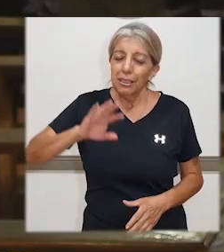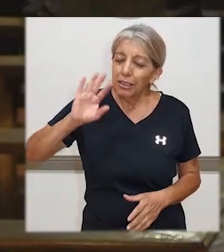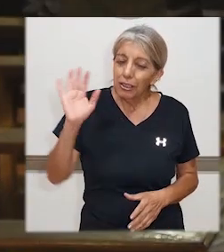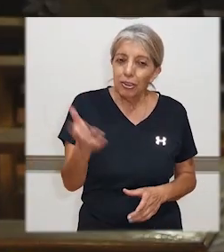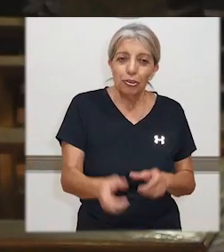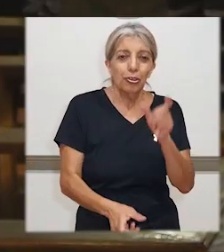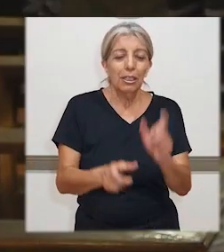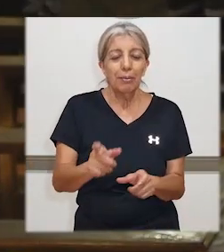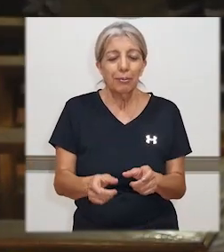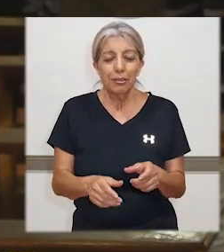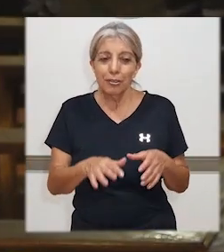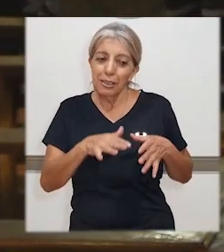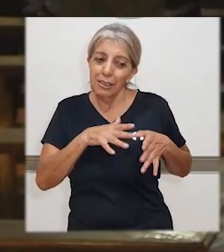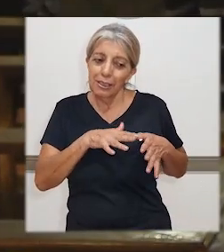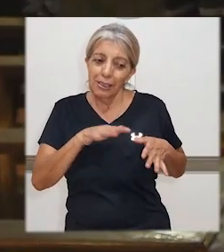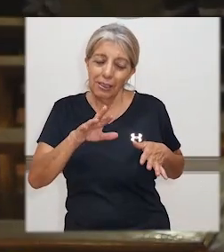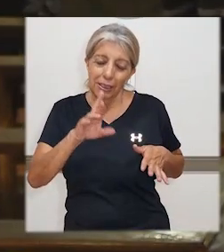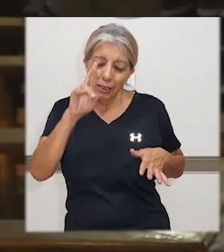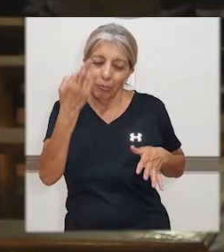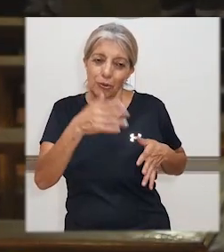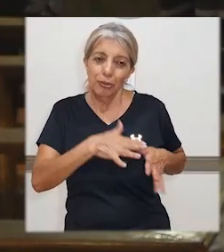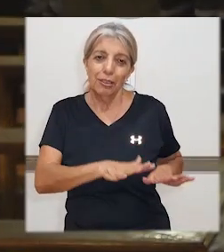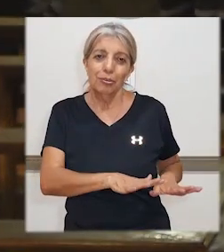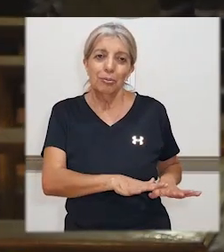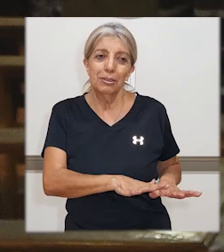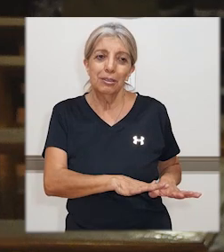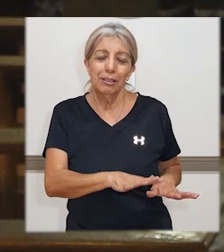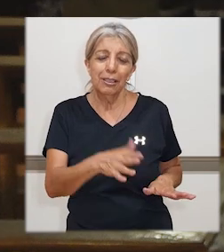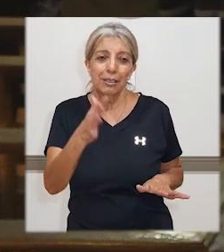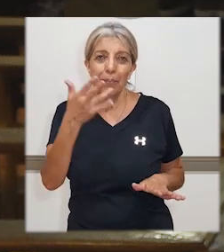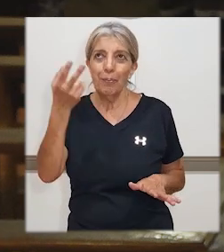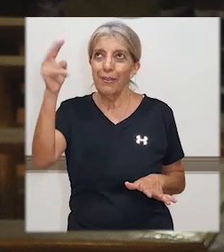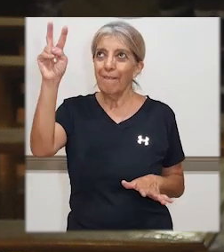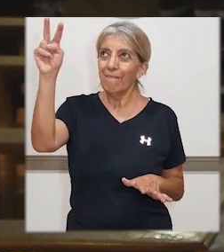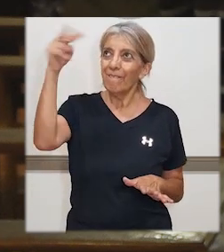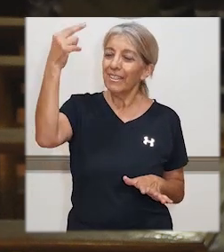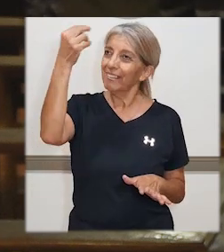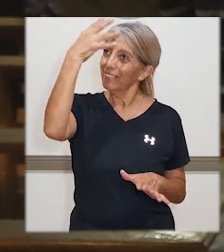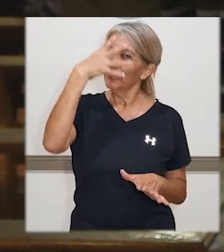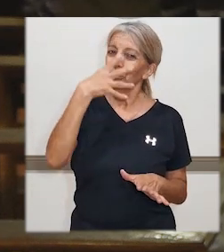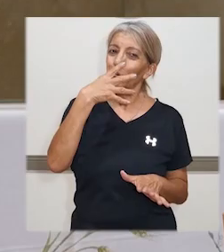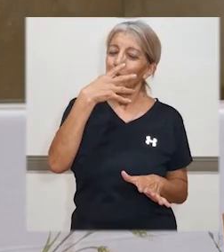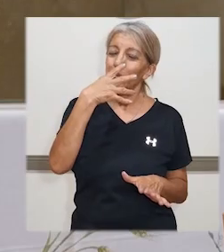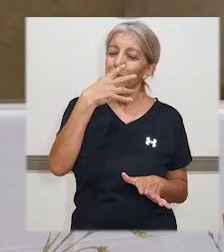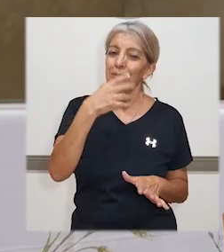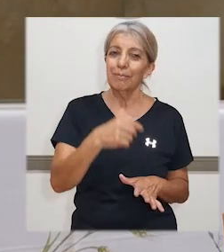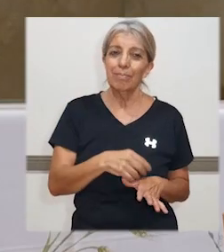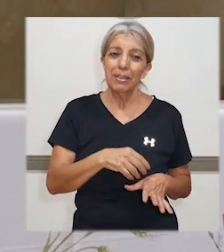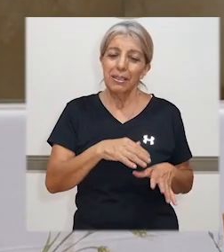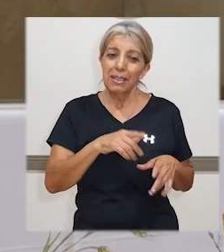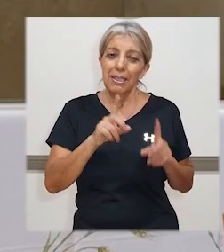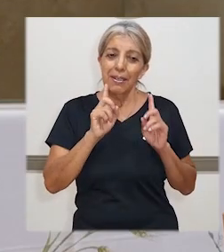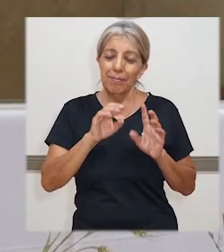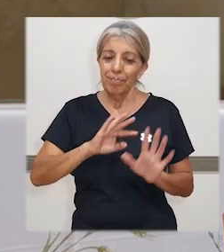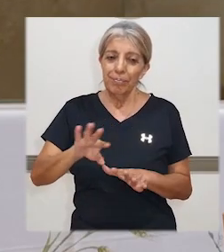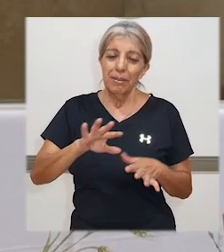de todos los que han muerto en tu misericordia, admítelos a contemplar la luz de tu rostro. Ten